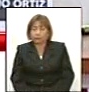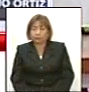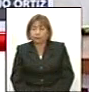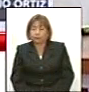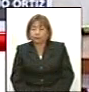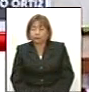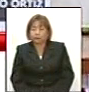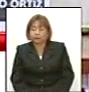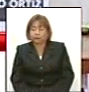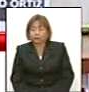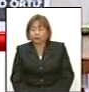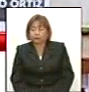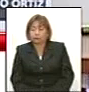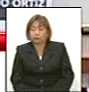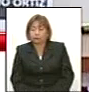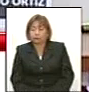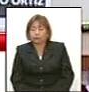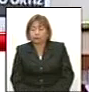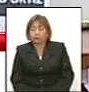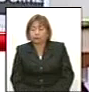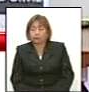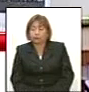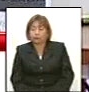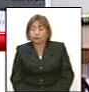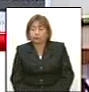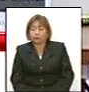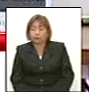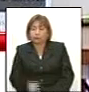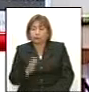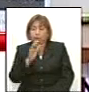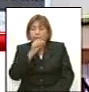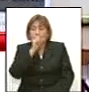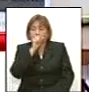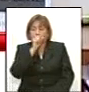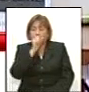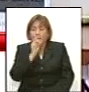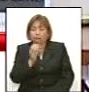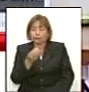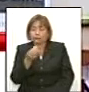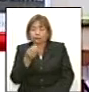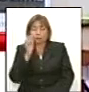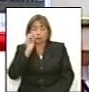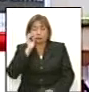Lima Gris Económico, su manifestación, por ejemplo,